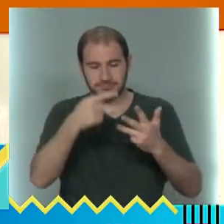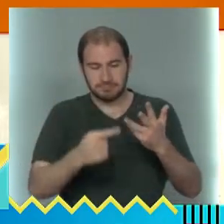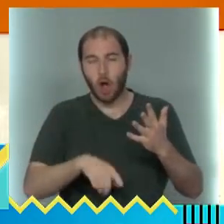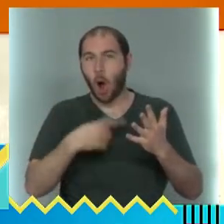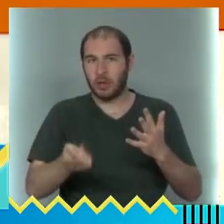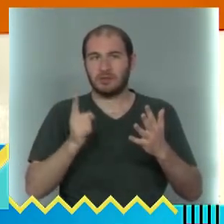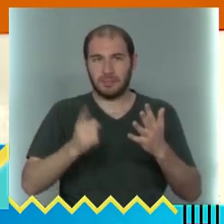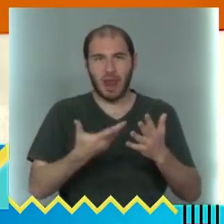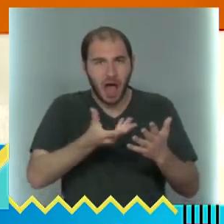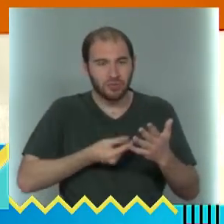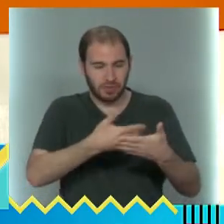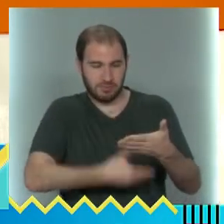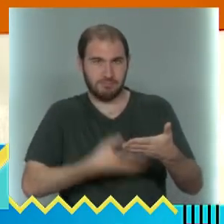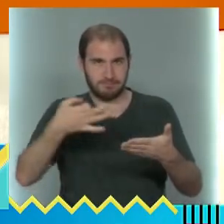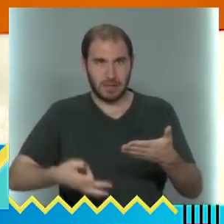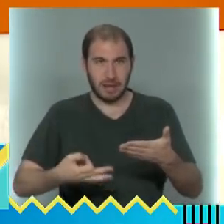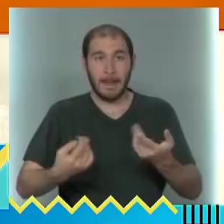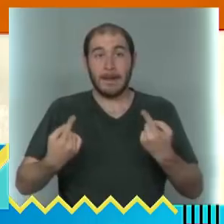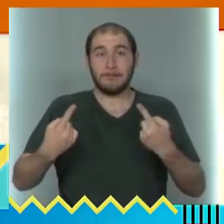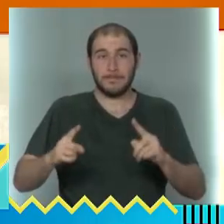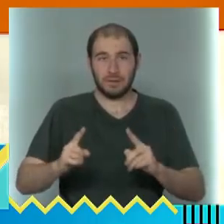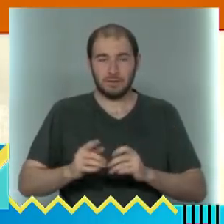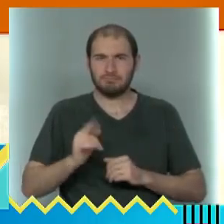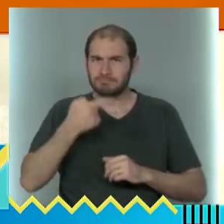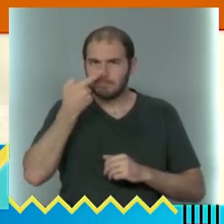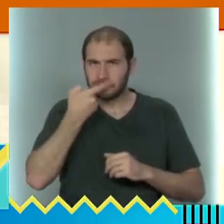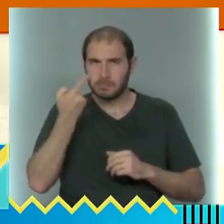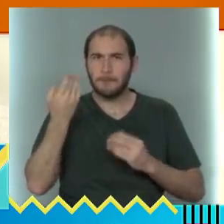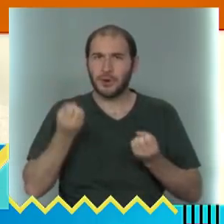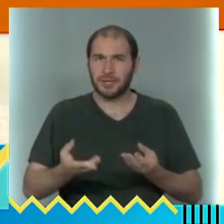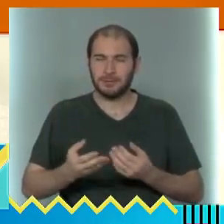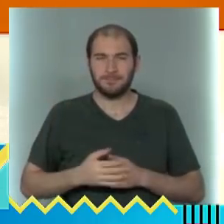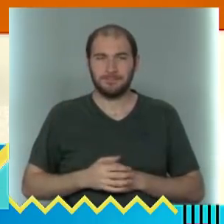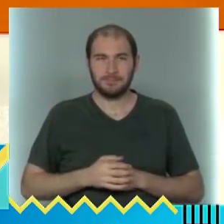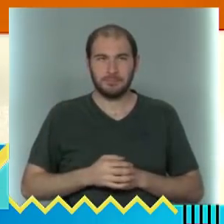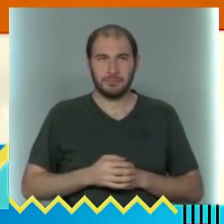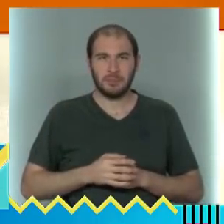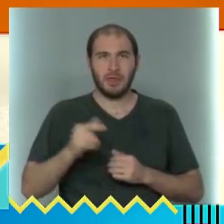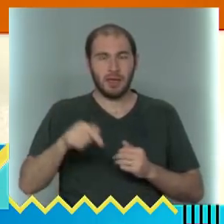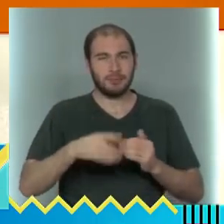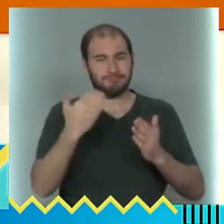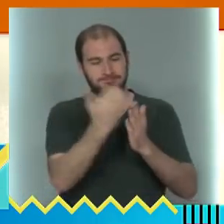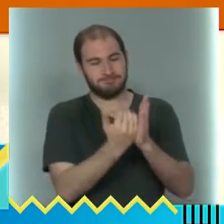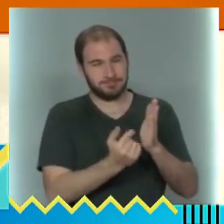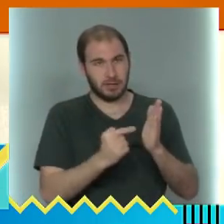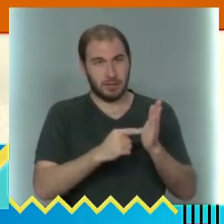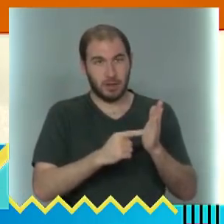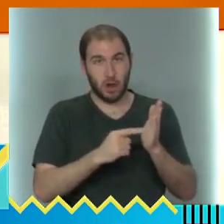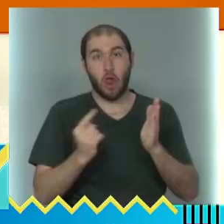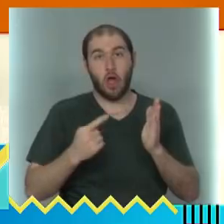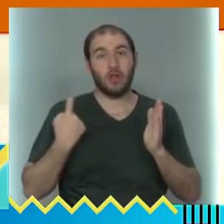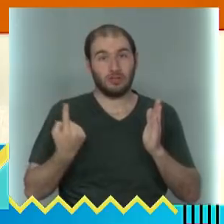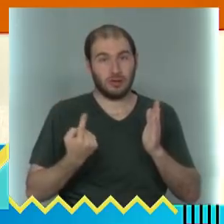al diagnóstico. Pero ahí es interesante porque claramente se ha determinado que cuando